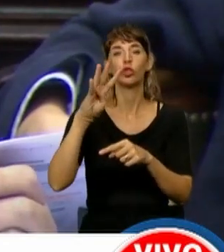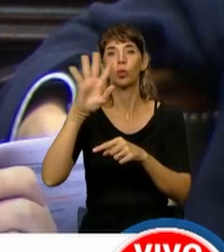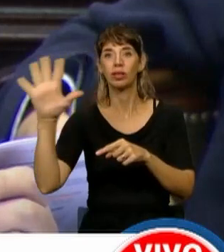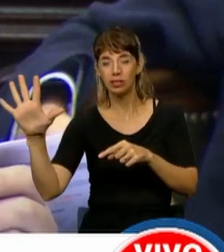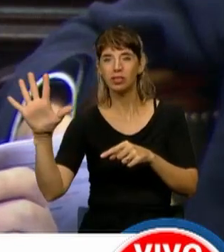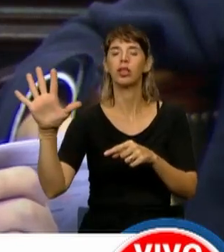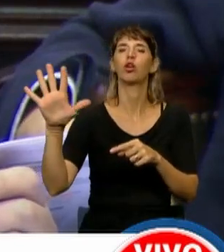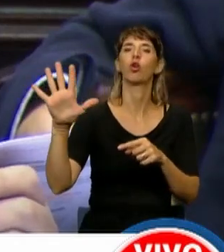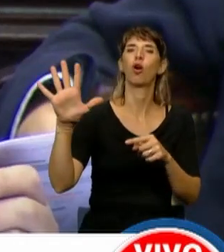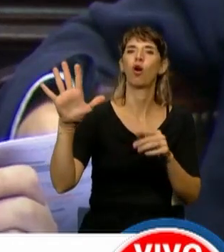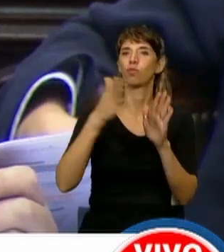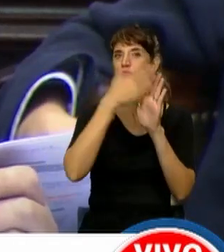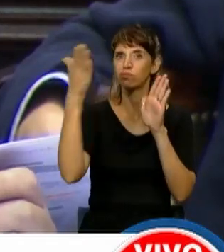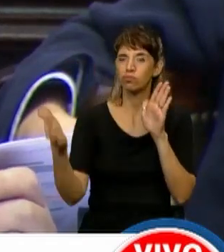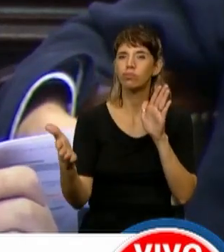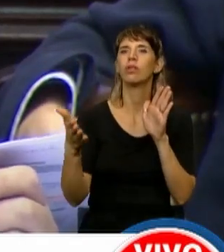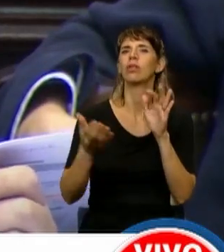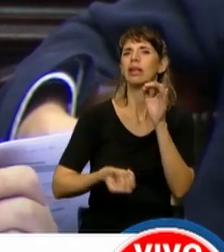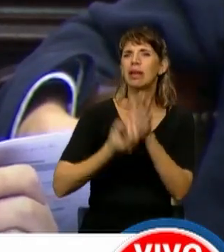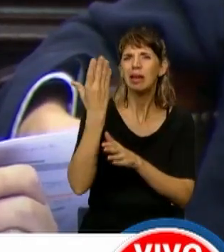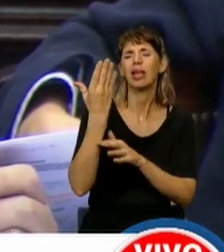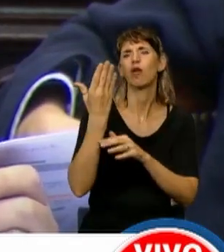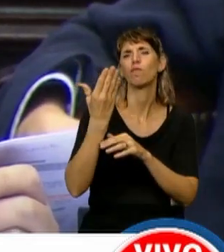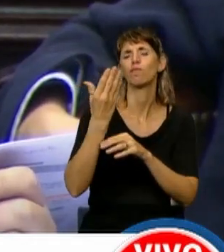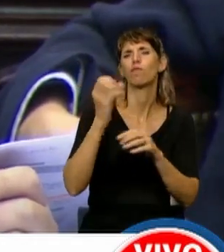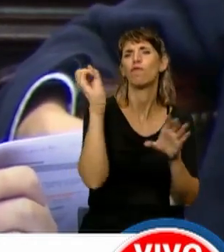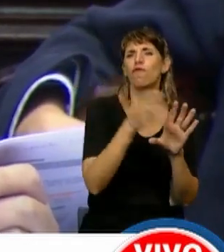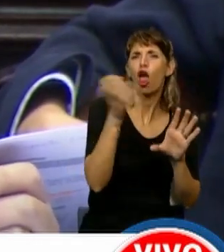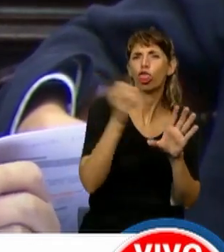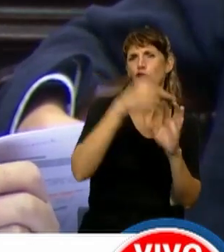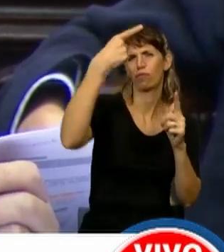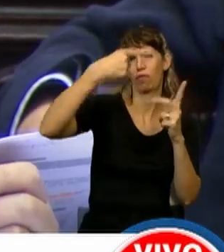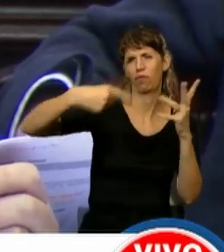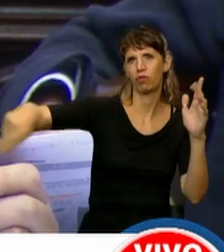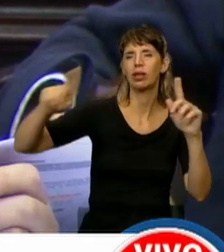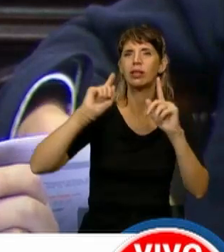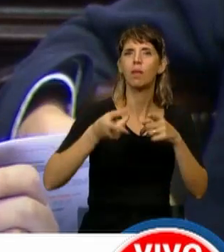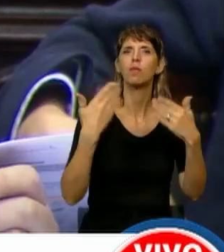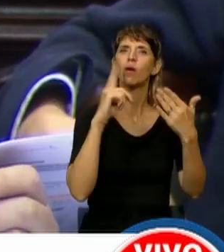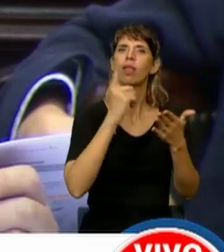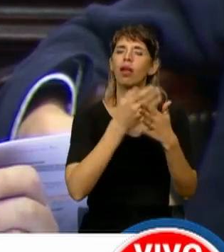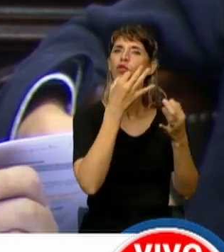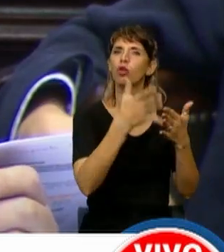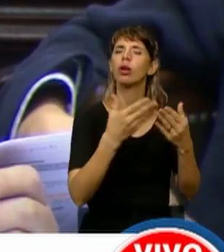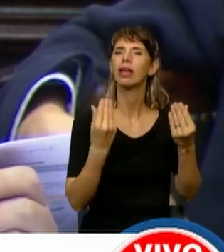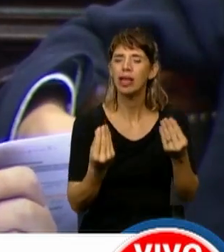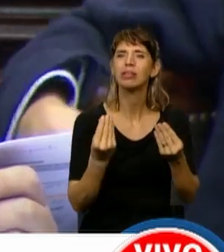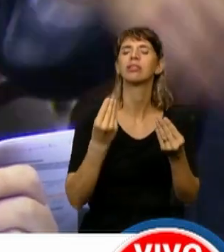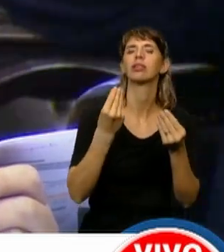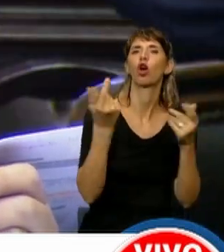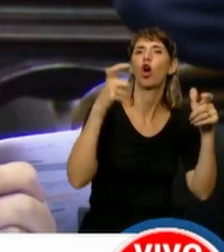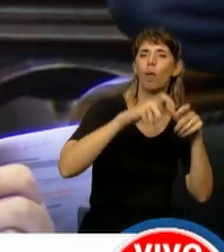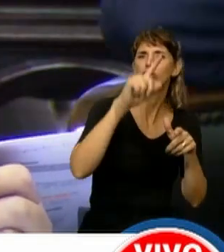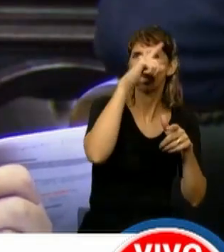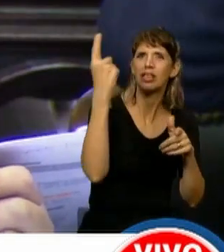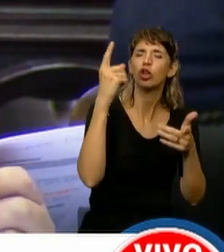de artículos que se crean, y ahí crean un montón de fondos y de facultades, como por ejemplo facultad de la Comisión Nacional de Regulación de